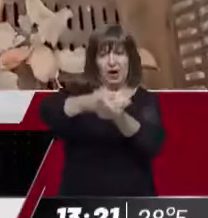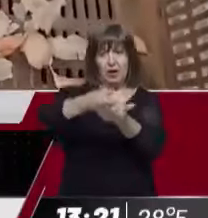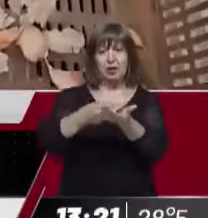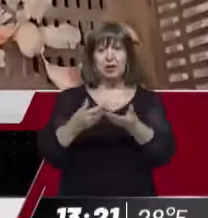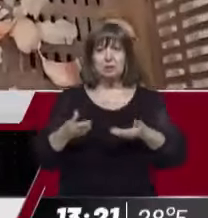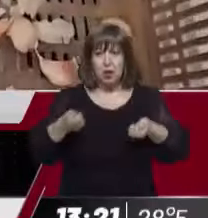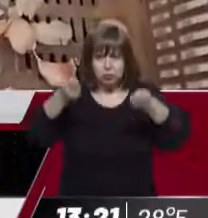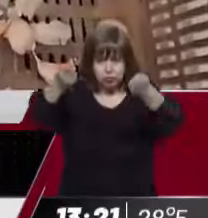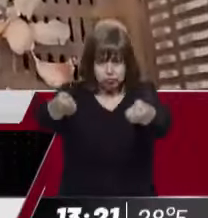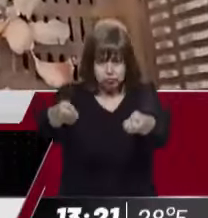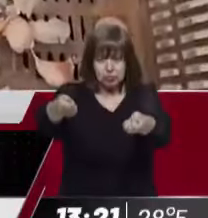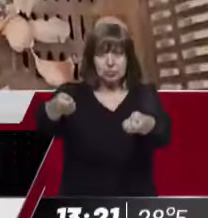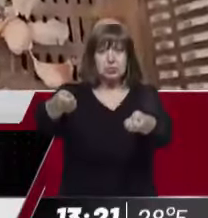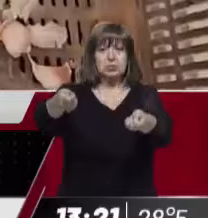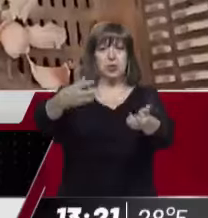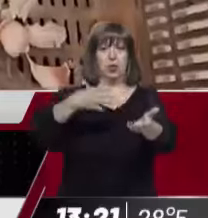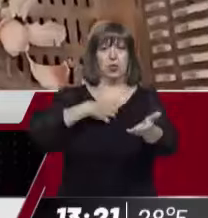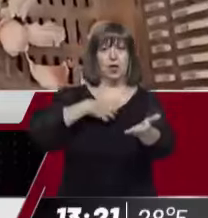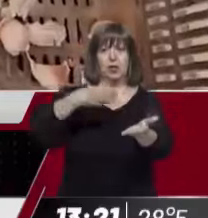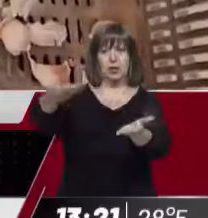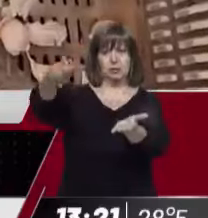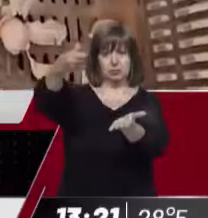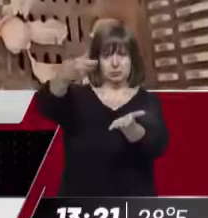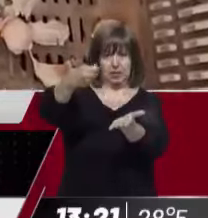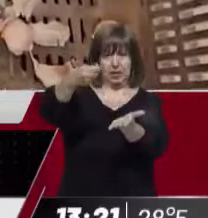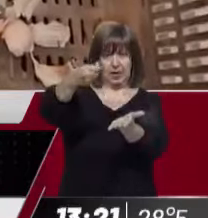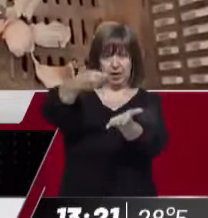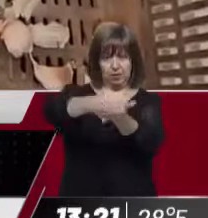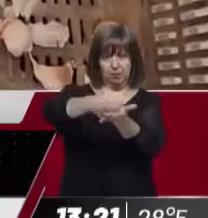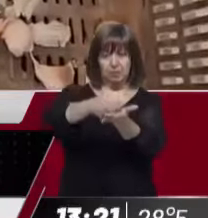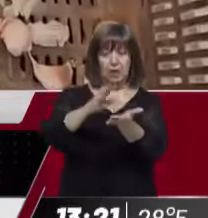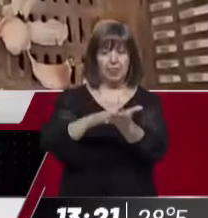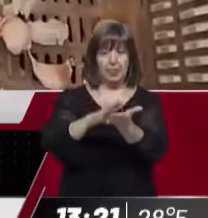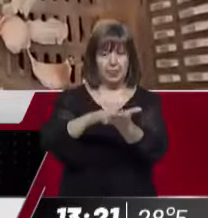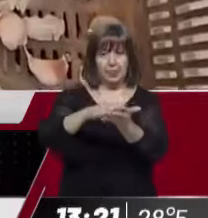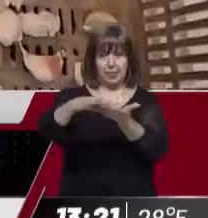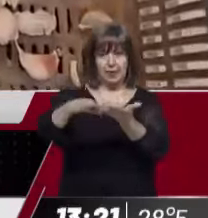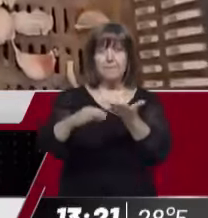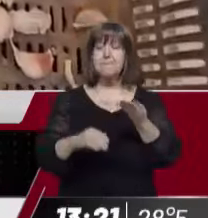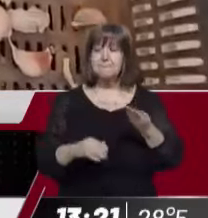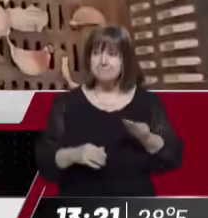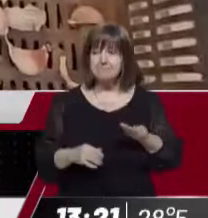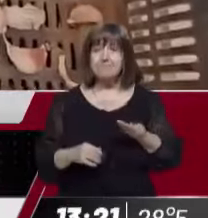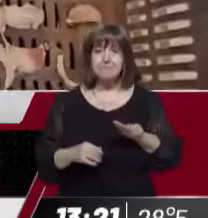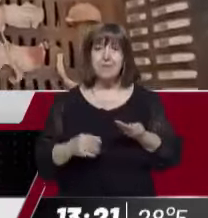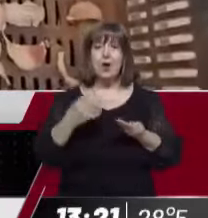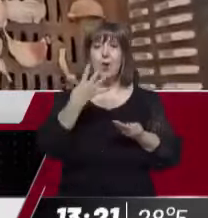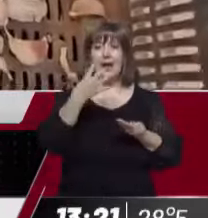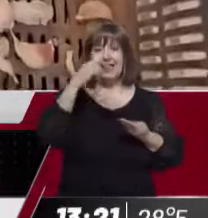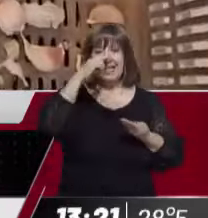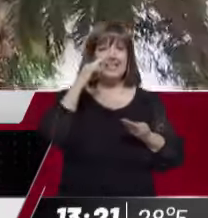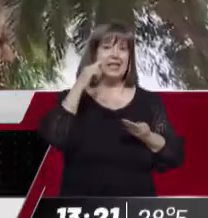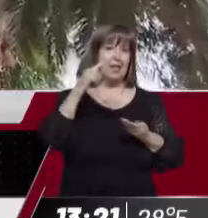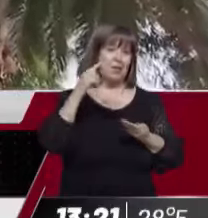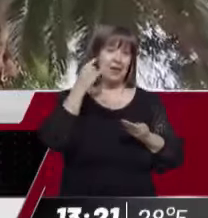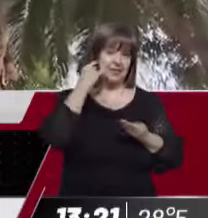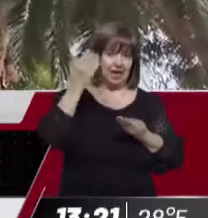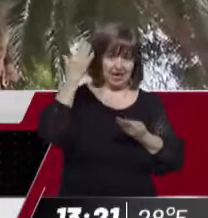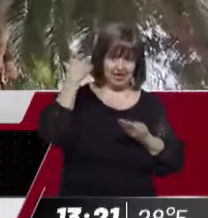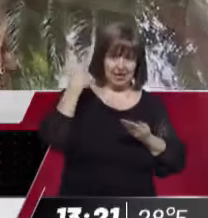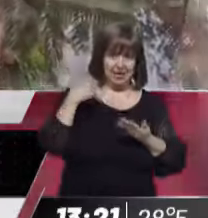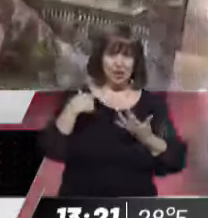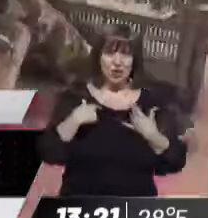lo entregás? Cuando lo entrego, ahí viene en efectivo, lo entrego. Fíjate, bueno, vamos a cerrar. Todos estos cajones, chicos, hay que pelarlos.